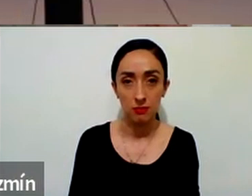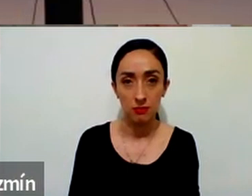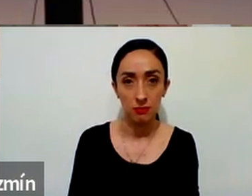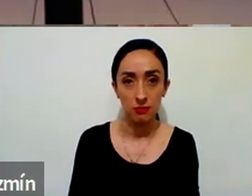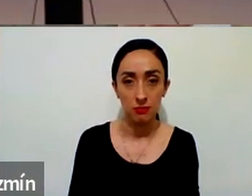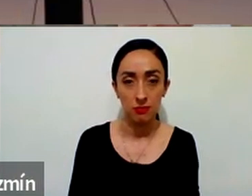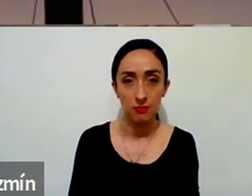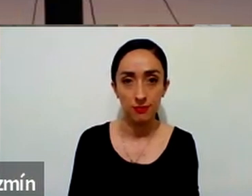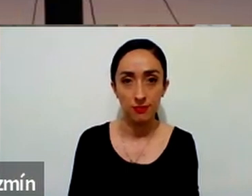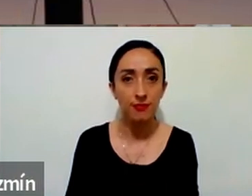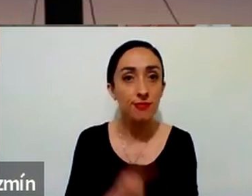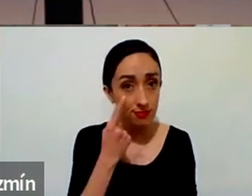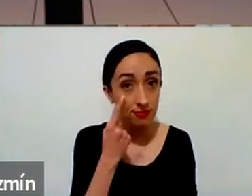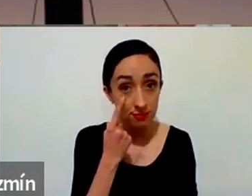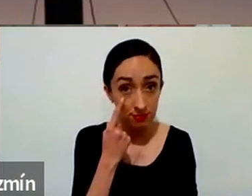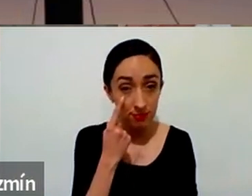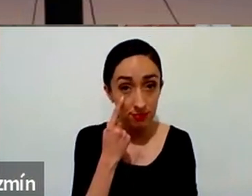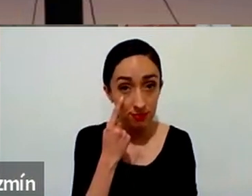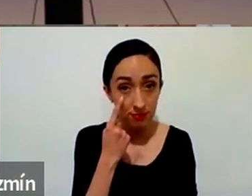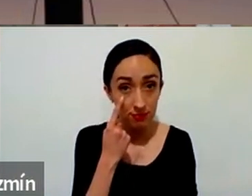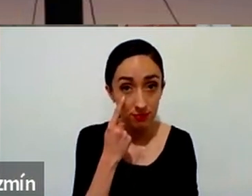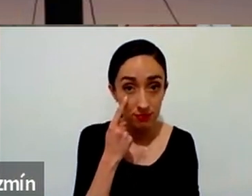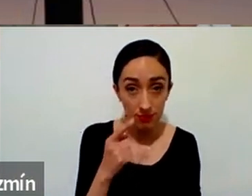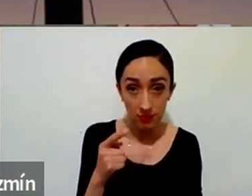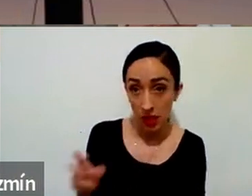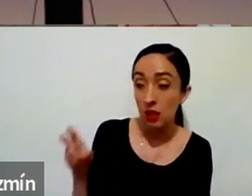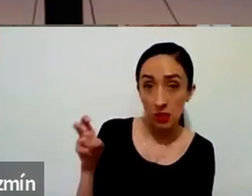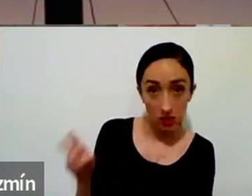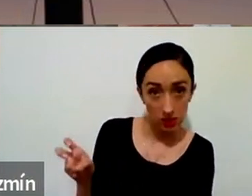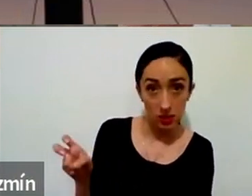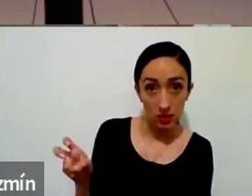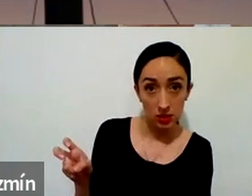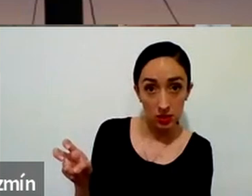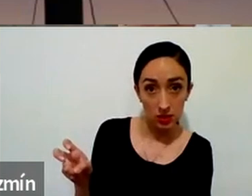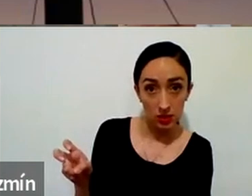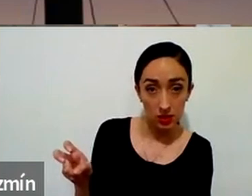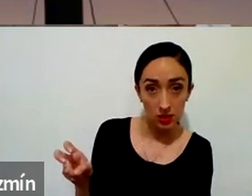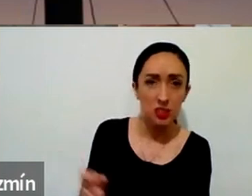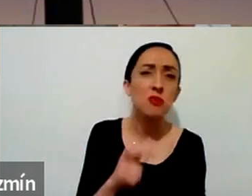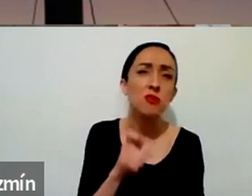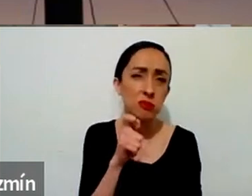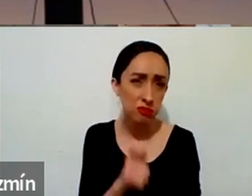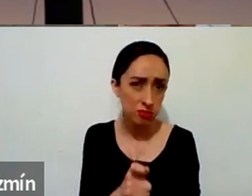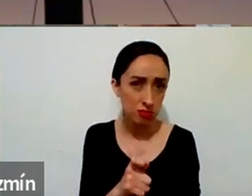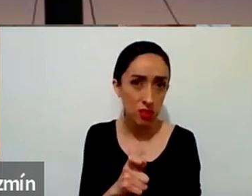Y fíjense, en este caso, la proximidad con Dios,